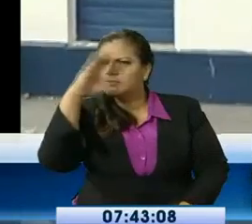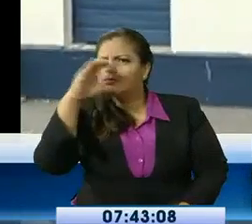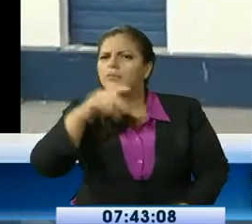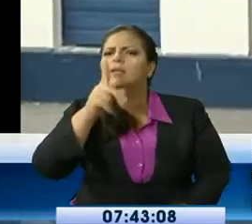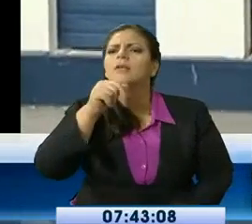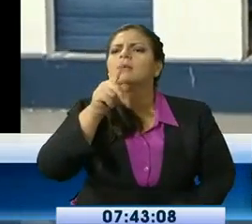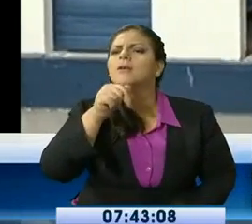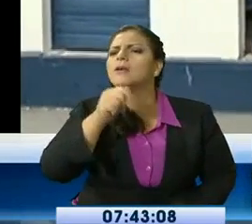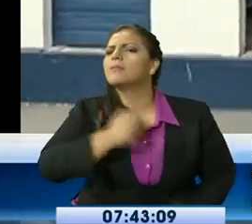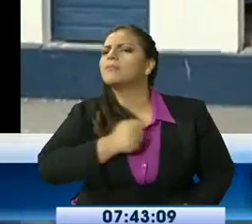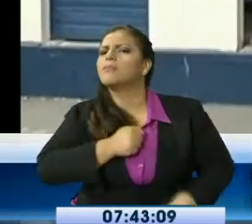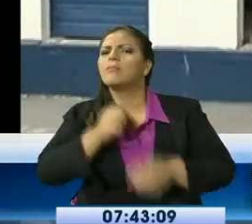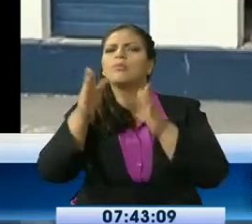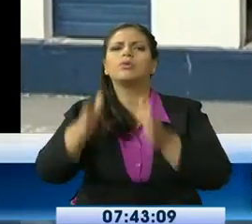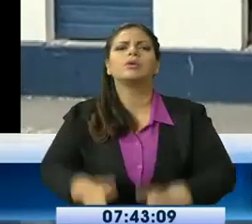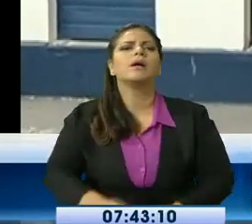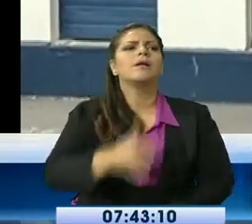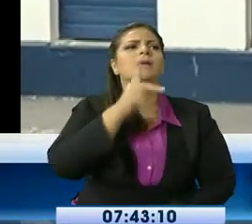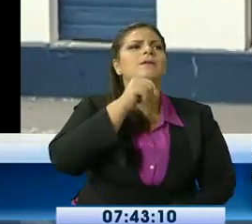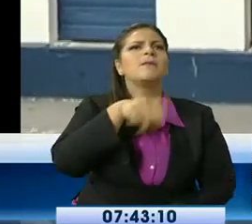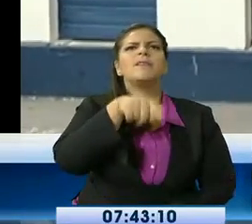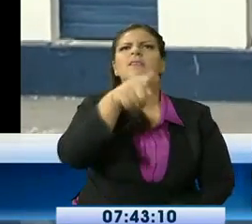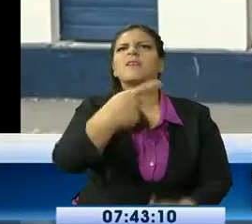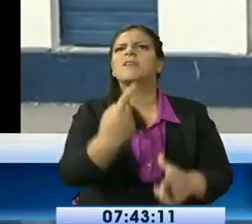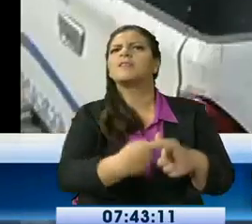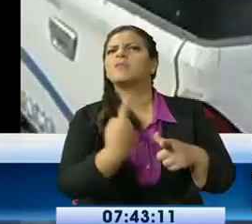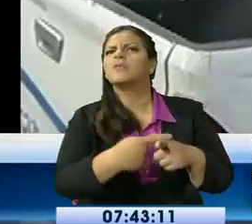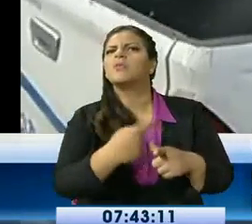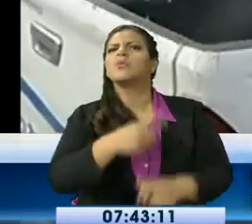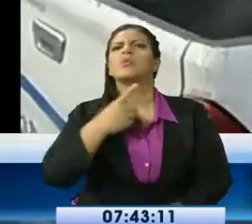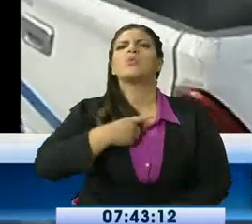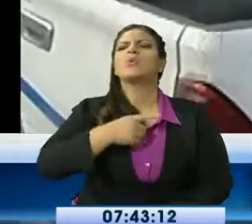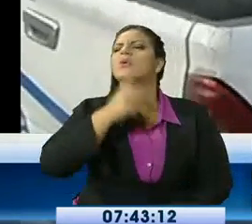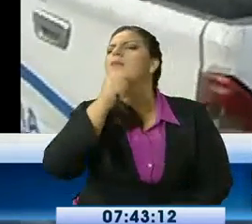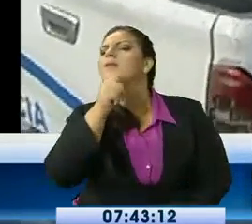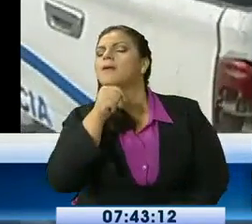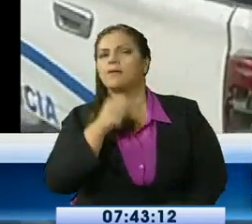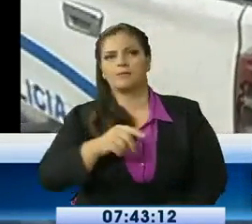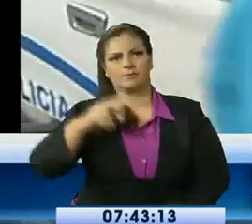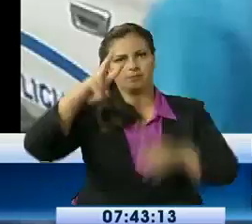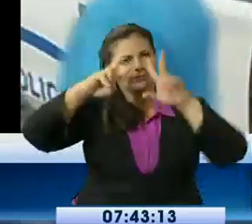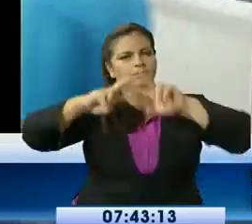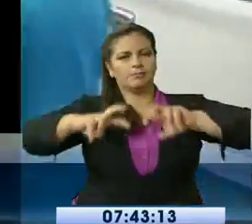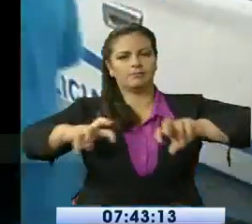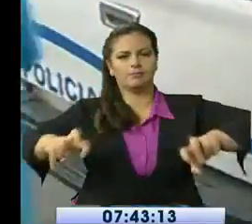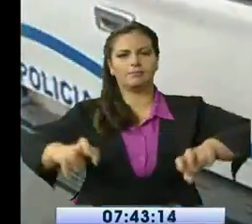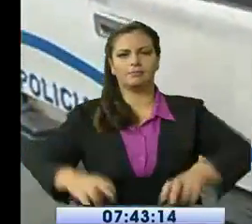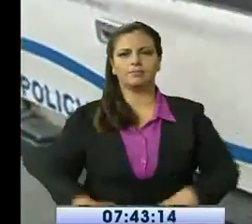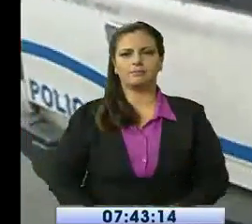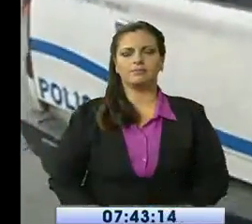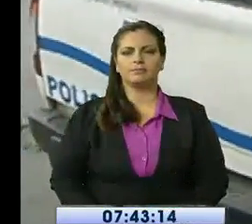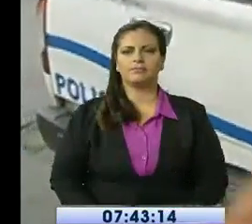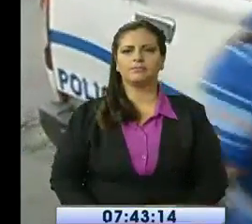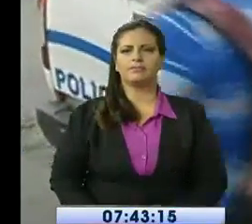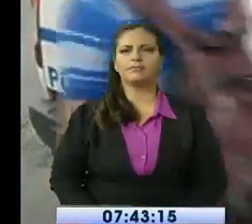de la mercadería, así como del arrendatario de la bodega, informó Ítalo Ruiz.